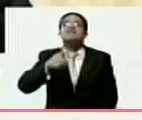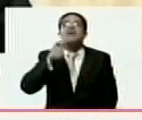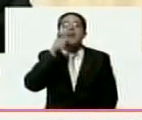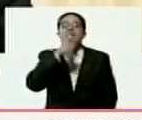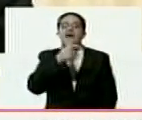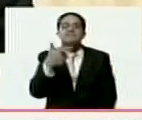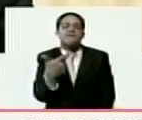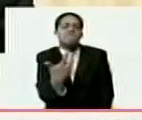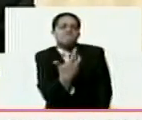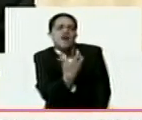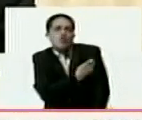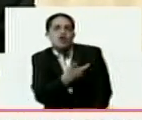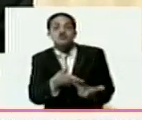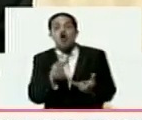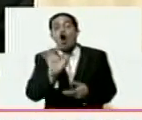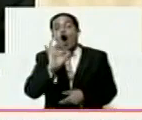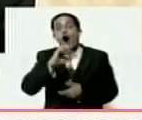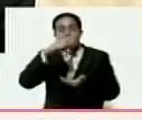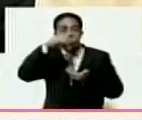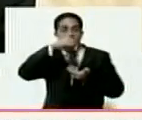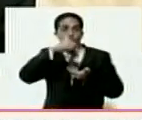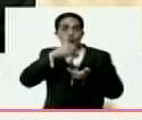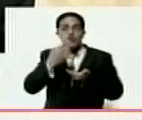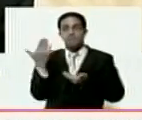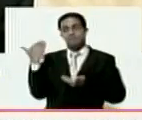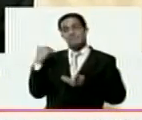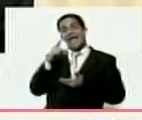la afectaron en los años